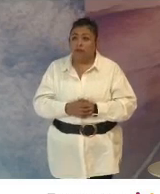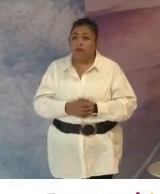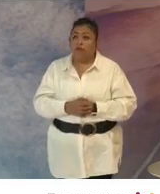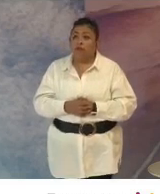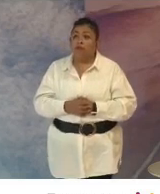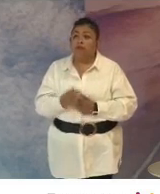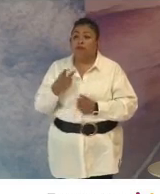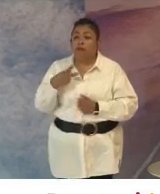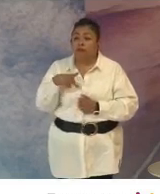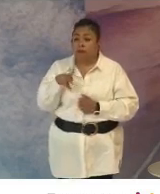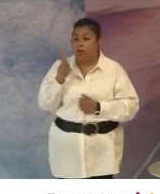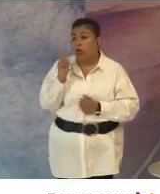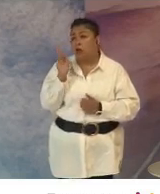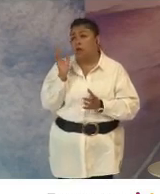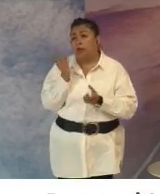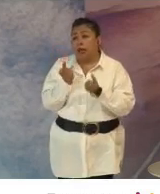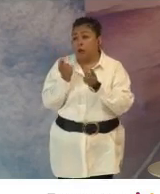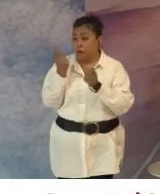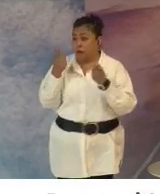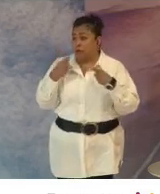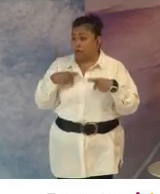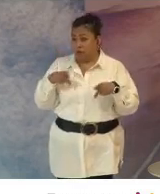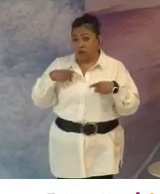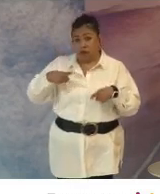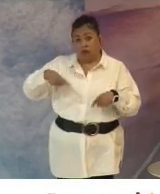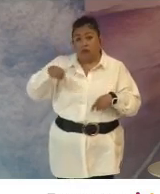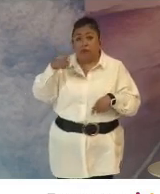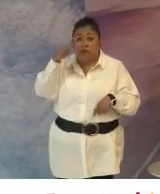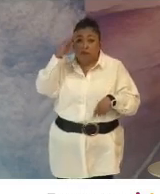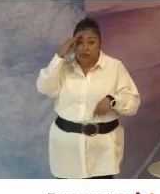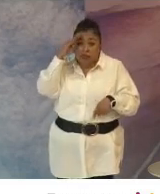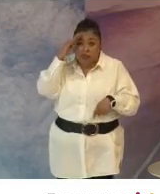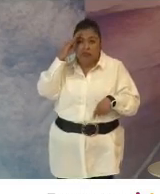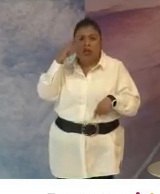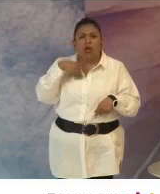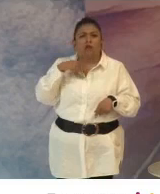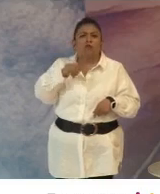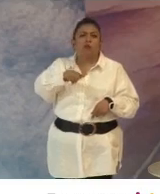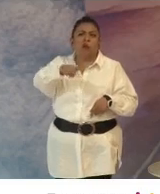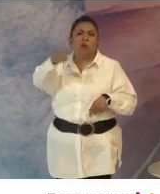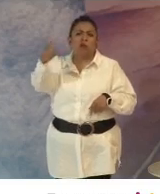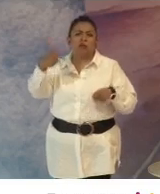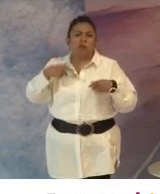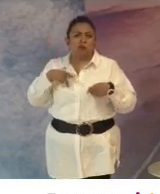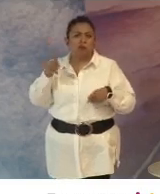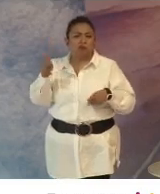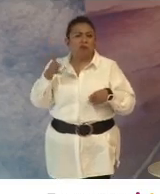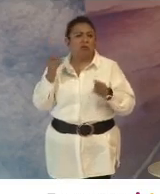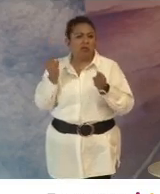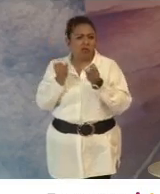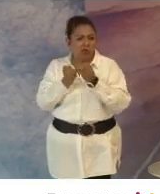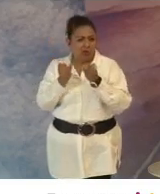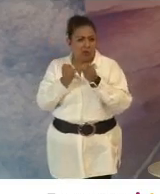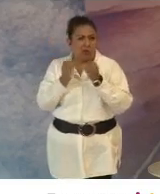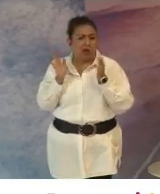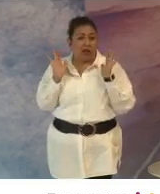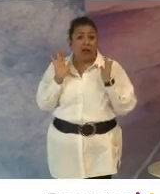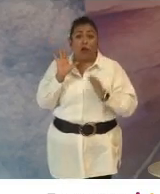Pero solo algunas de estas personas piensan que otras personas harían lo mismo.